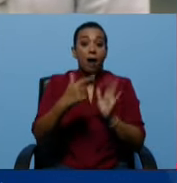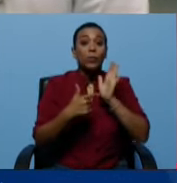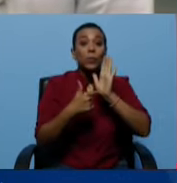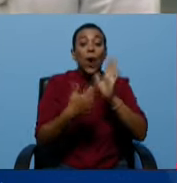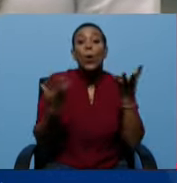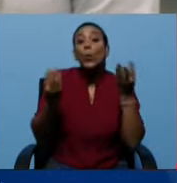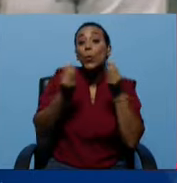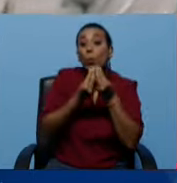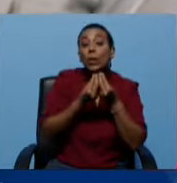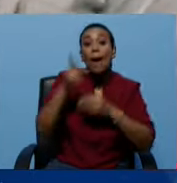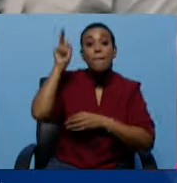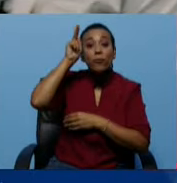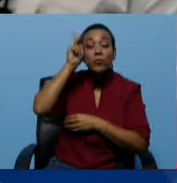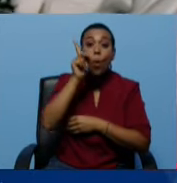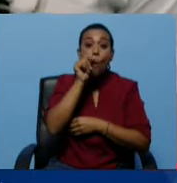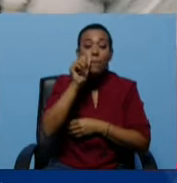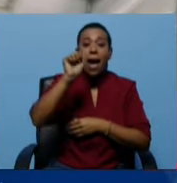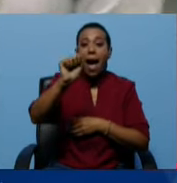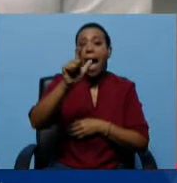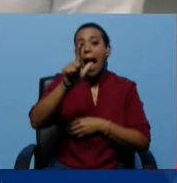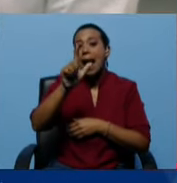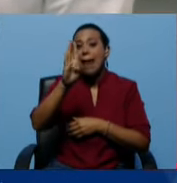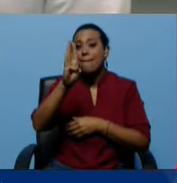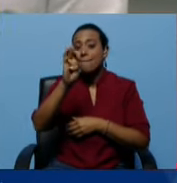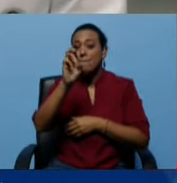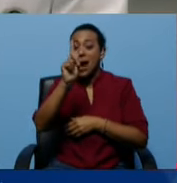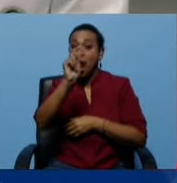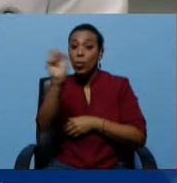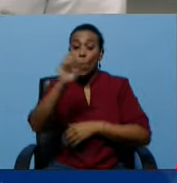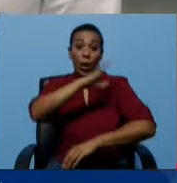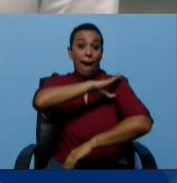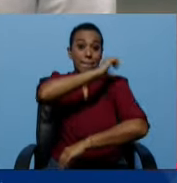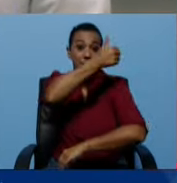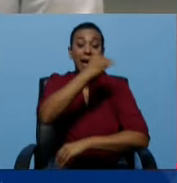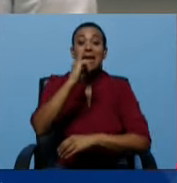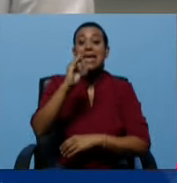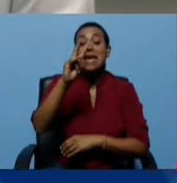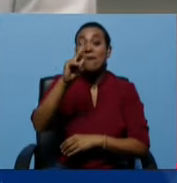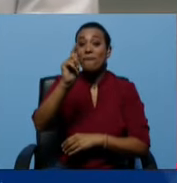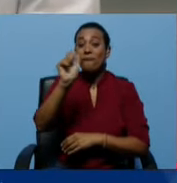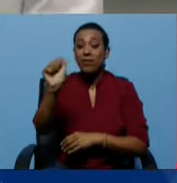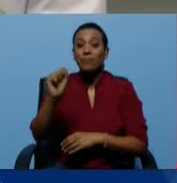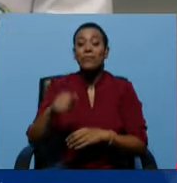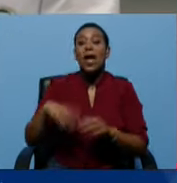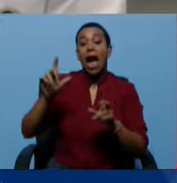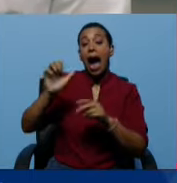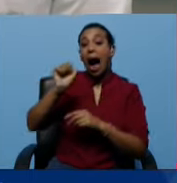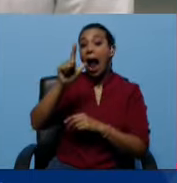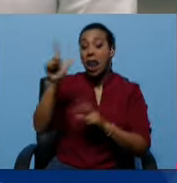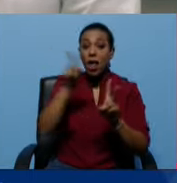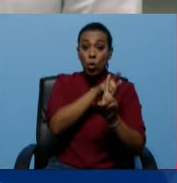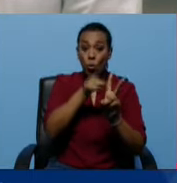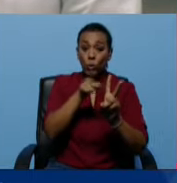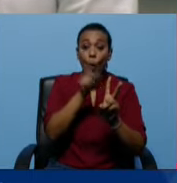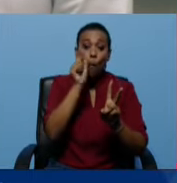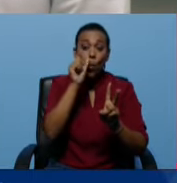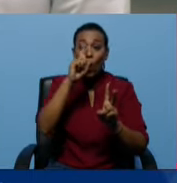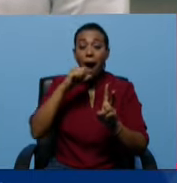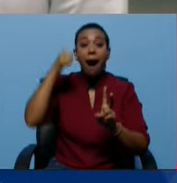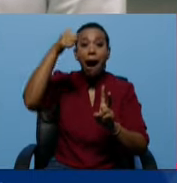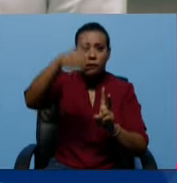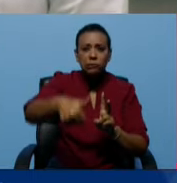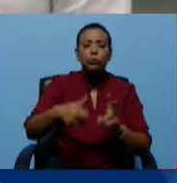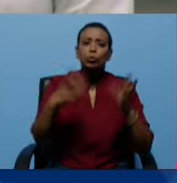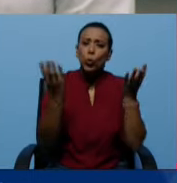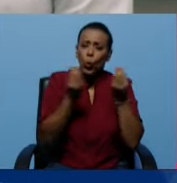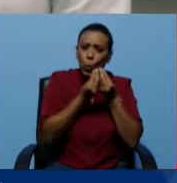acompaña el profesor Alberto, que es el director del IBI, y el profesor Alex Segarra, quien por muchos años estuvo